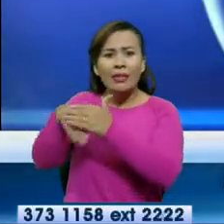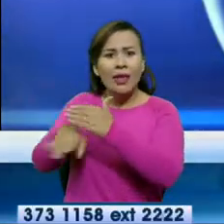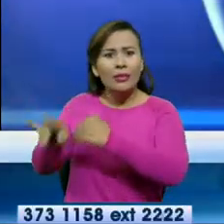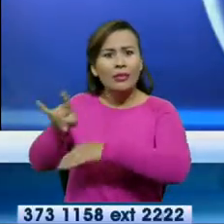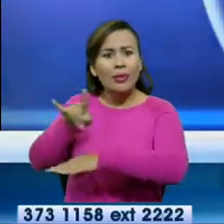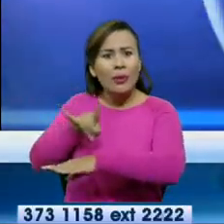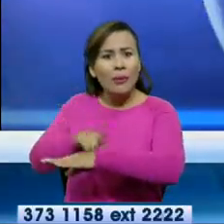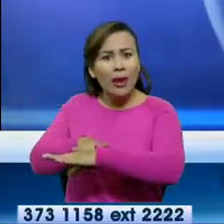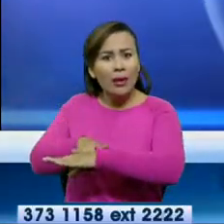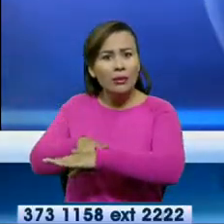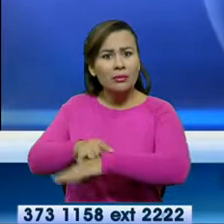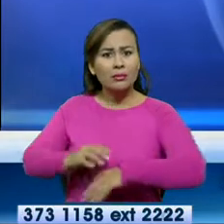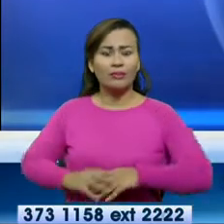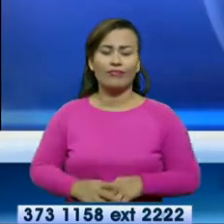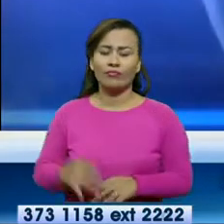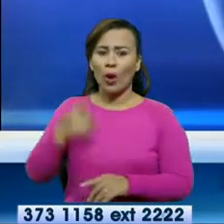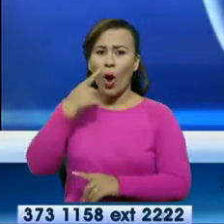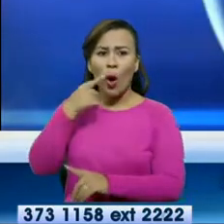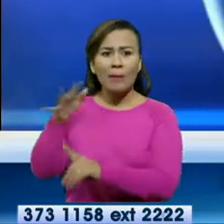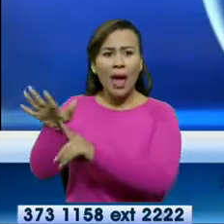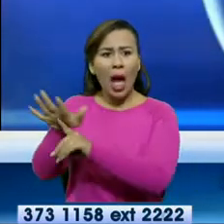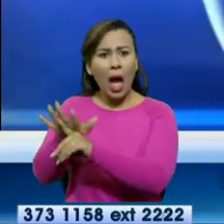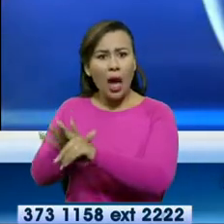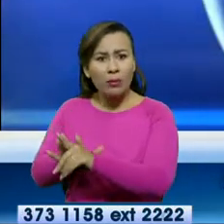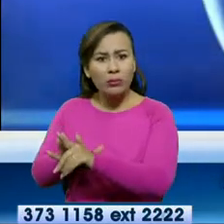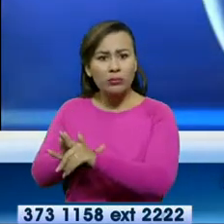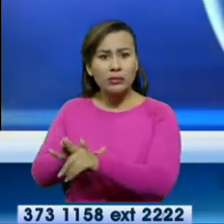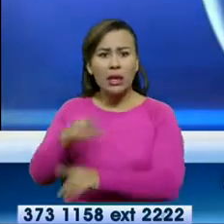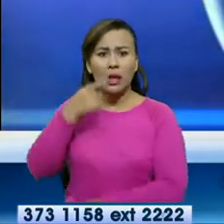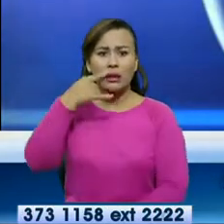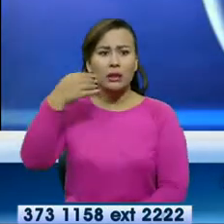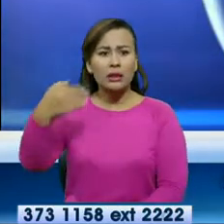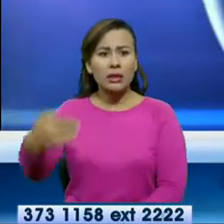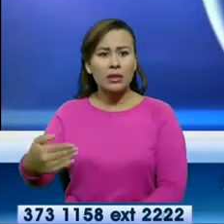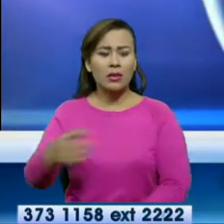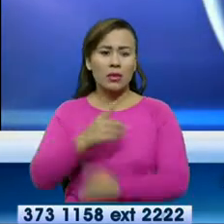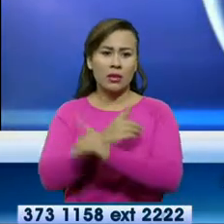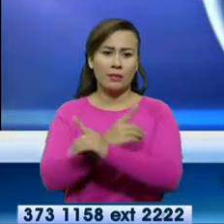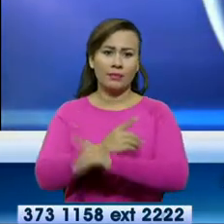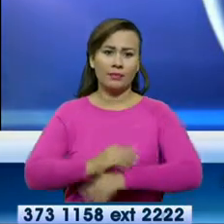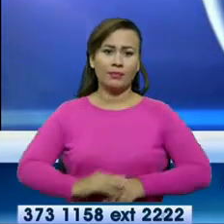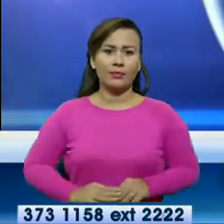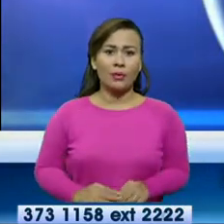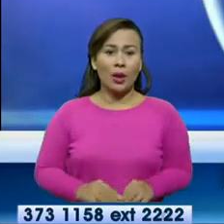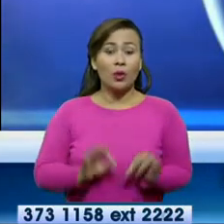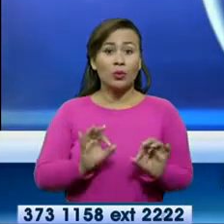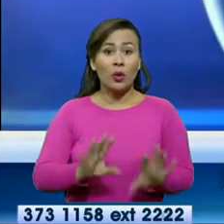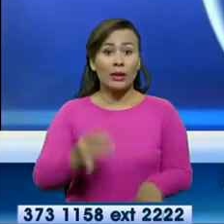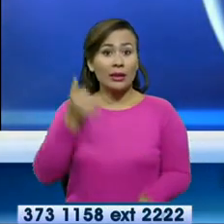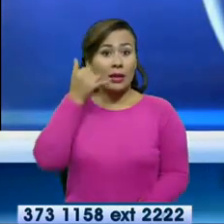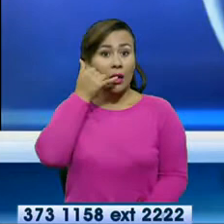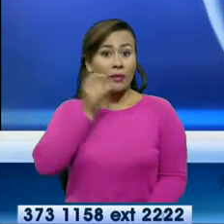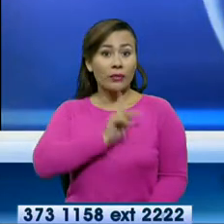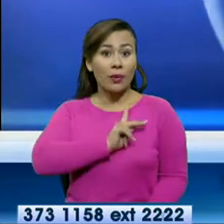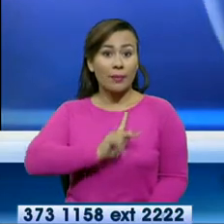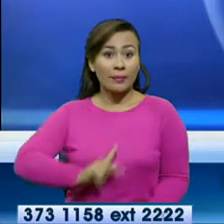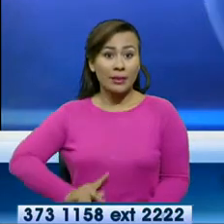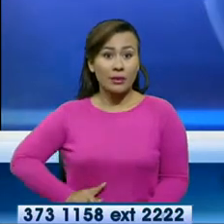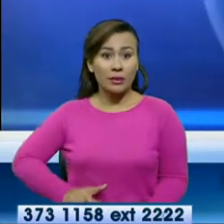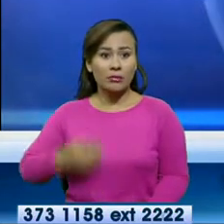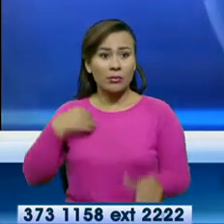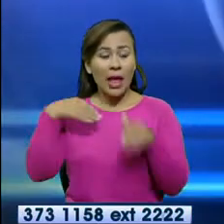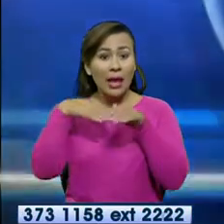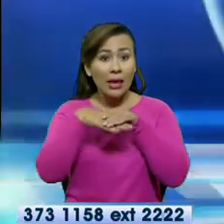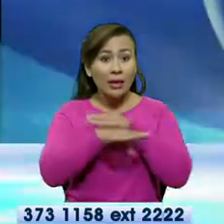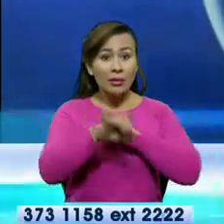dentro de los baños de la sección de hombres en el baño de discapacitados. Y con el teléfono personal de él, se mete